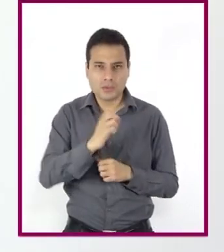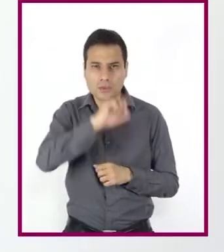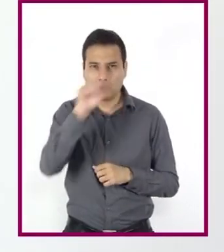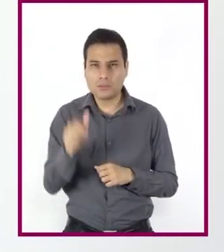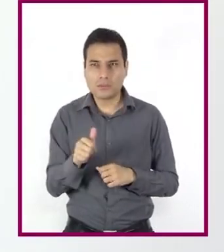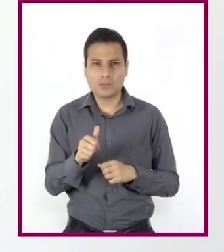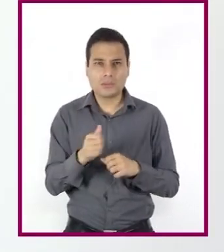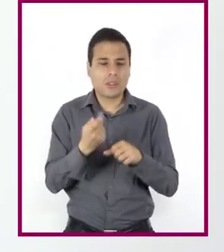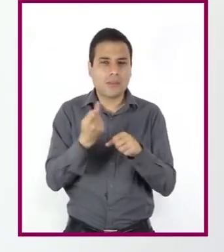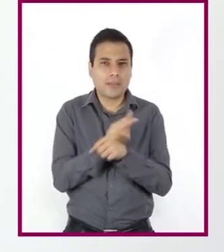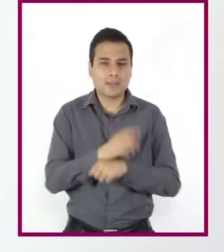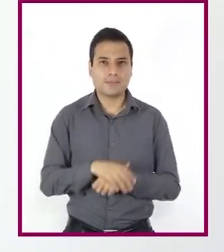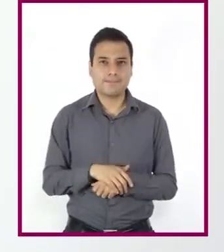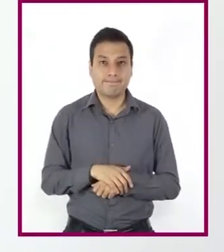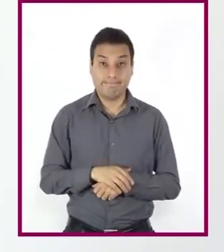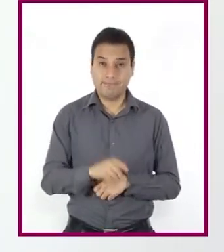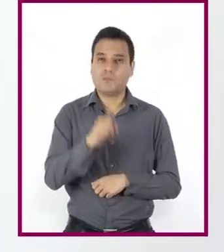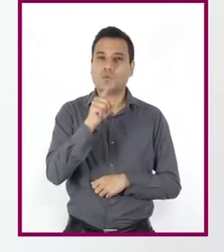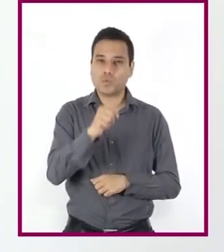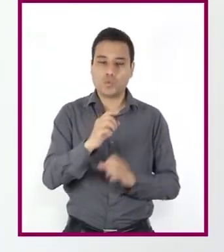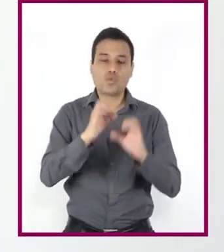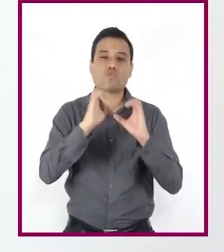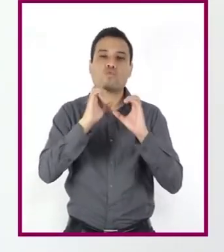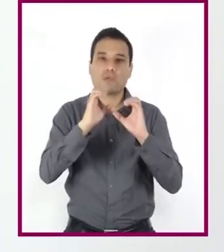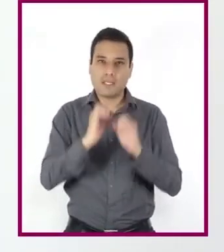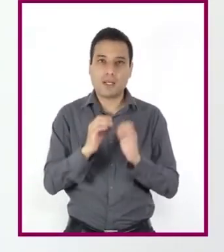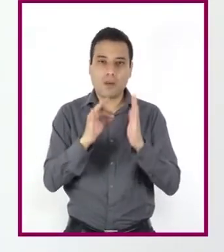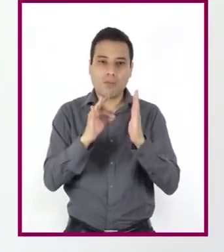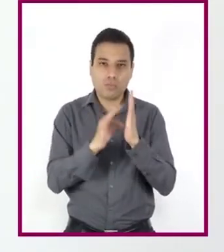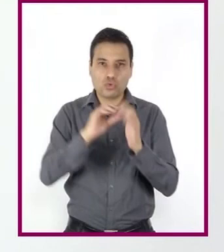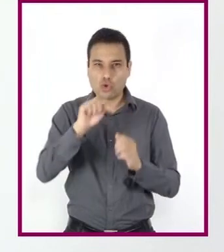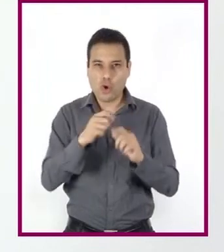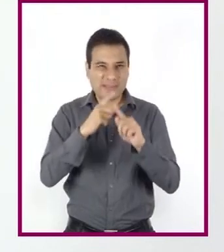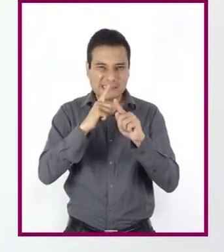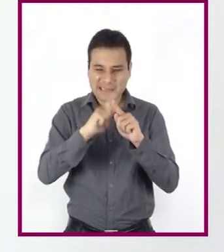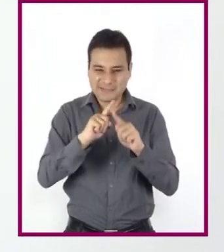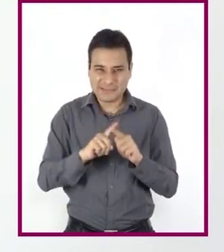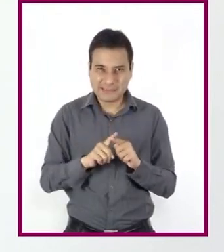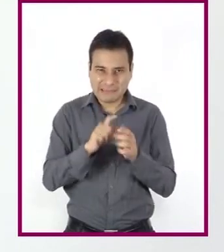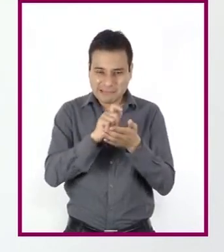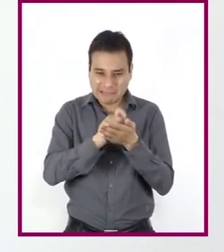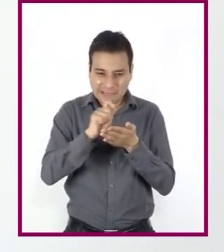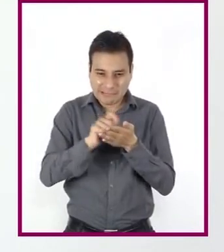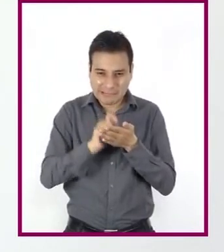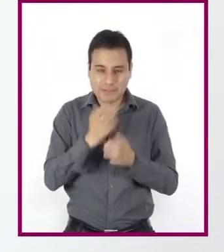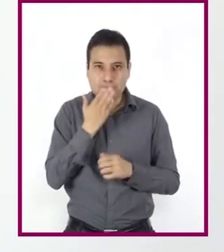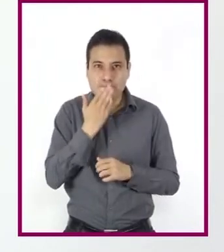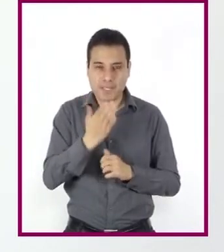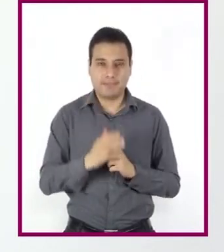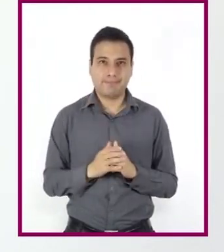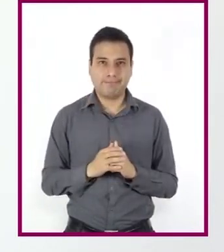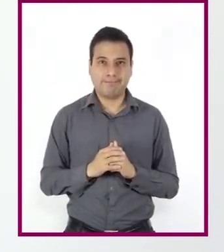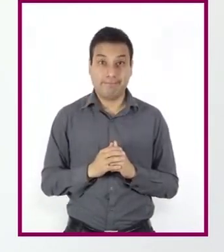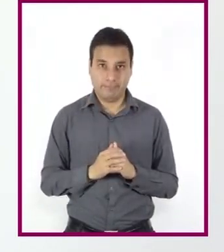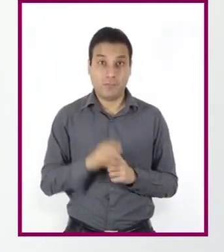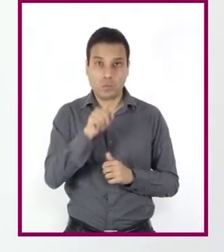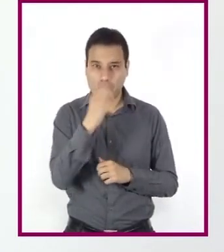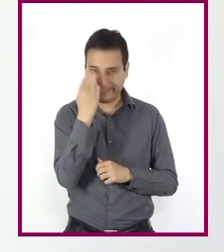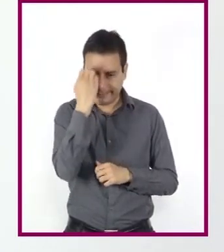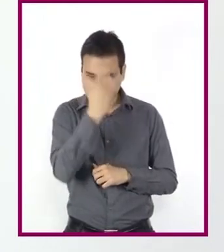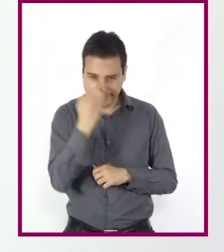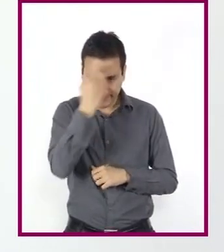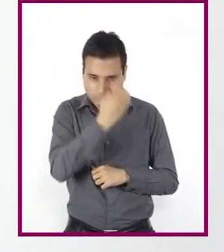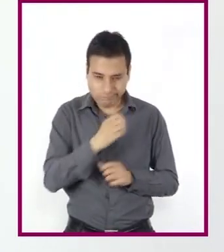mensaje? Debemos cuidar el colocar los signos de puntuación para que logren la intención correcta y verificar que estén